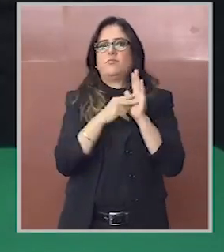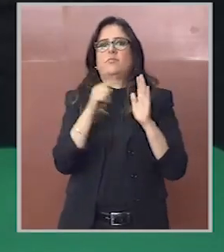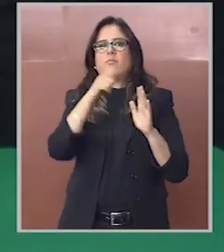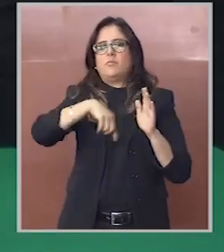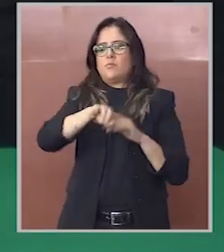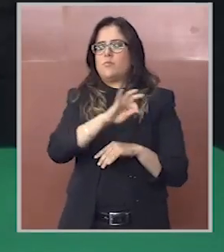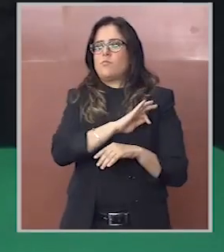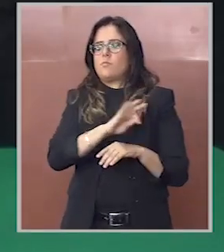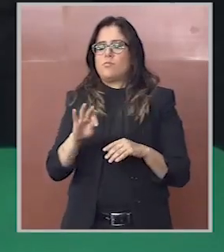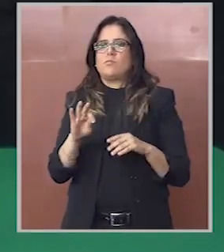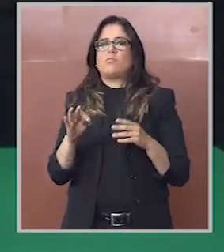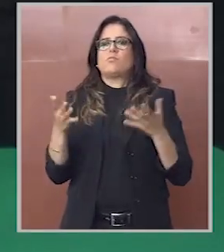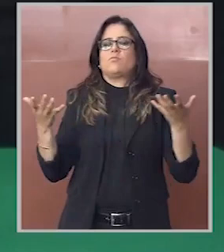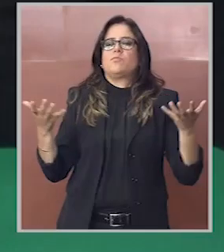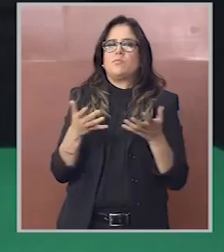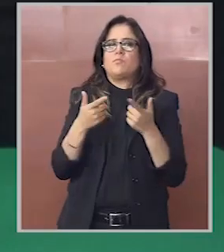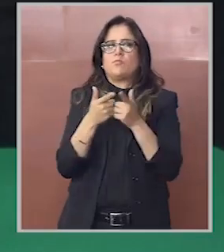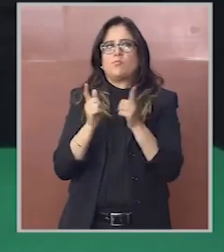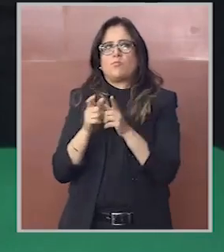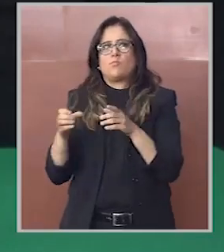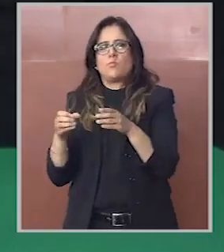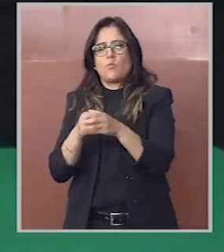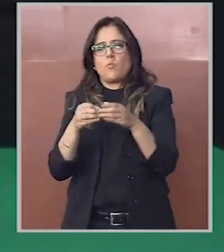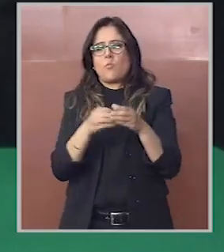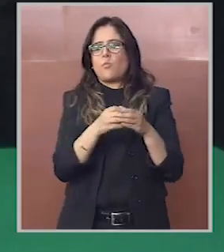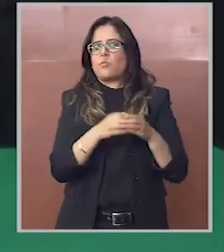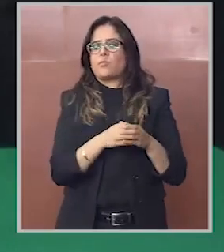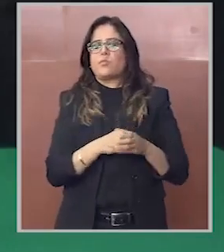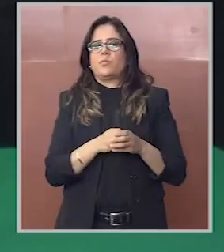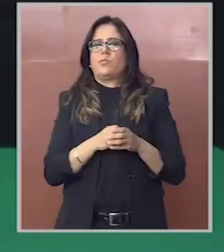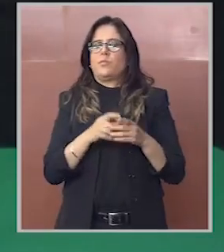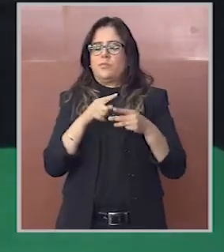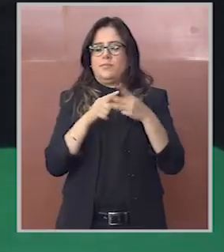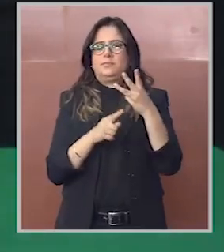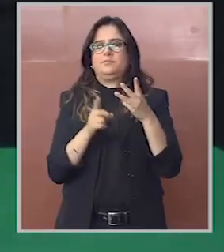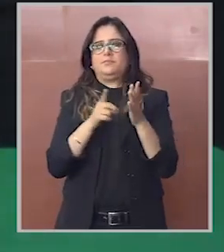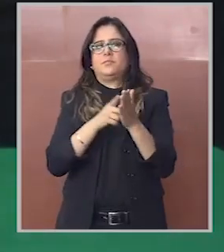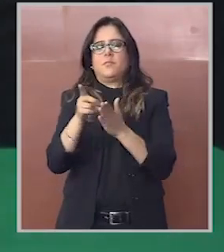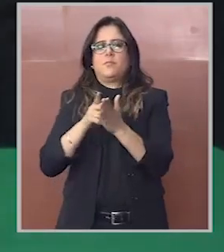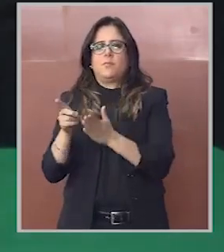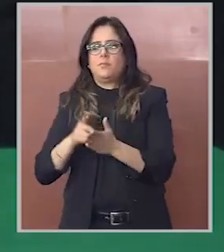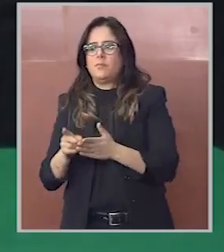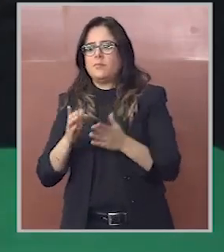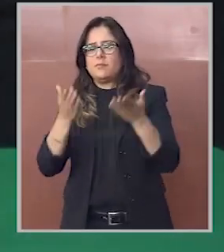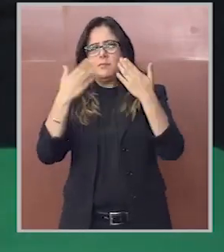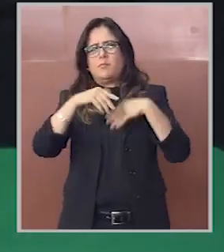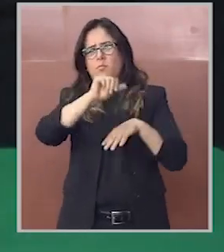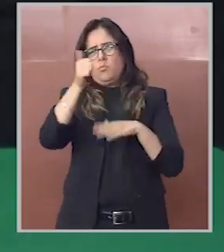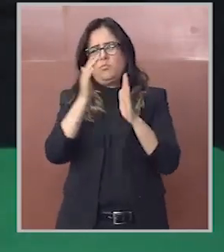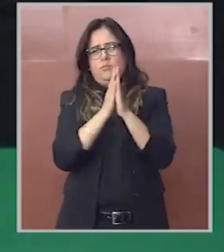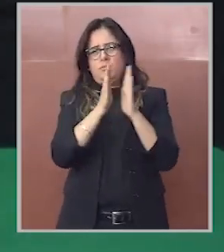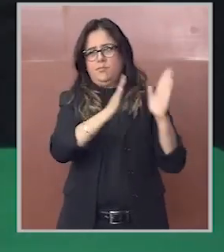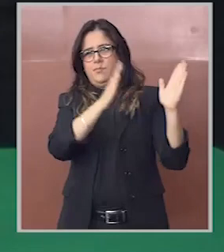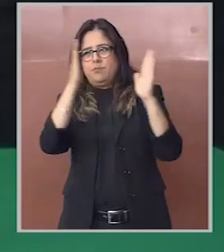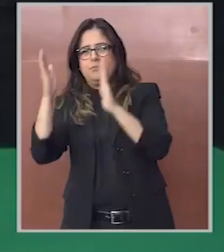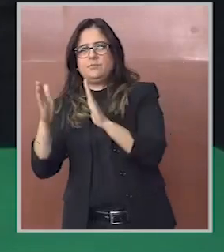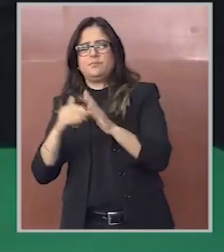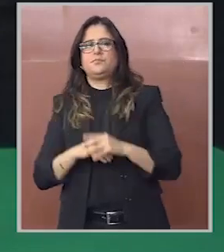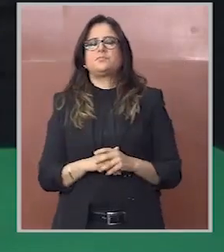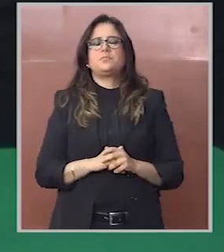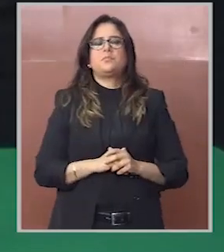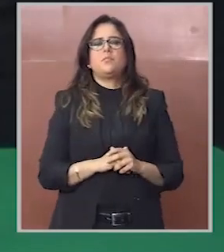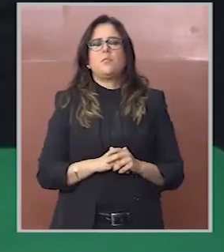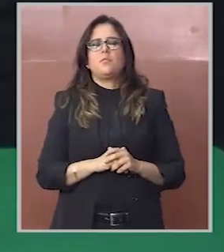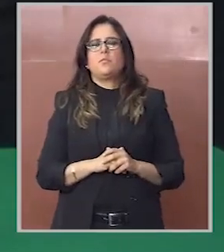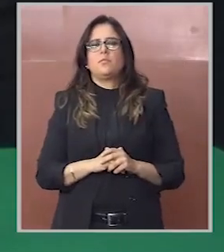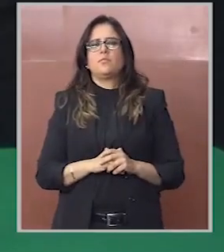tres grandes derechos no eh En la siguiente lámina adelante por favor yo resumo lo que el el comité